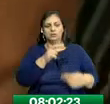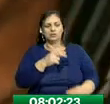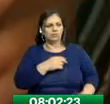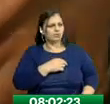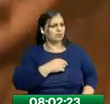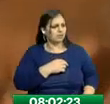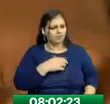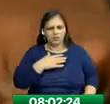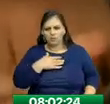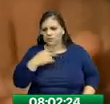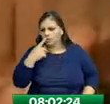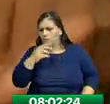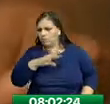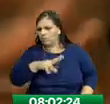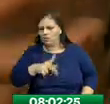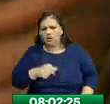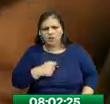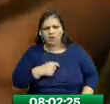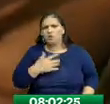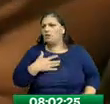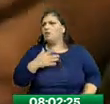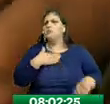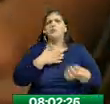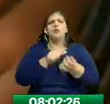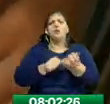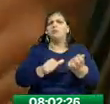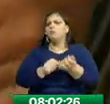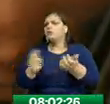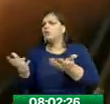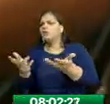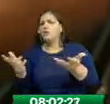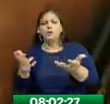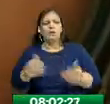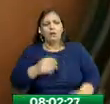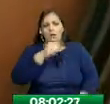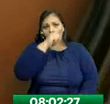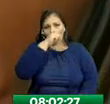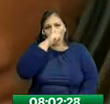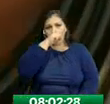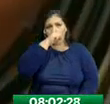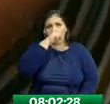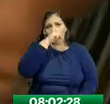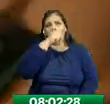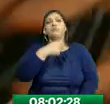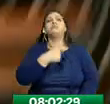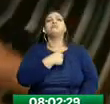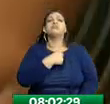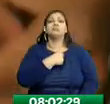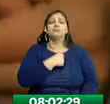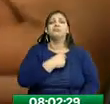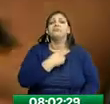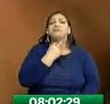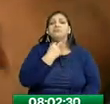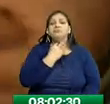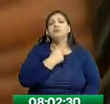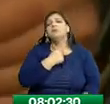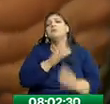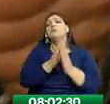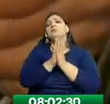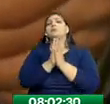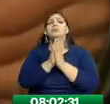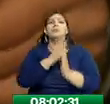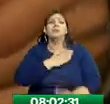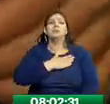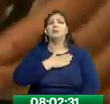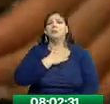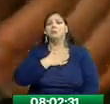Que por favor que no me hiciera daño, porque tengo yo un hijo de 2 años y medio, que si me querían robar, que me dejaran, pues ya que se llevan esa, porque no me hicieran daño. Ahí me